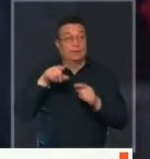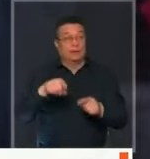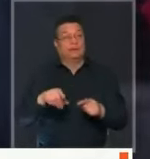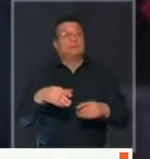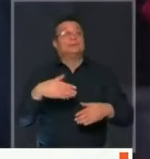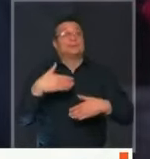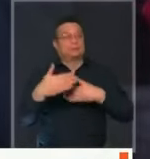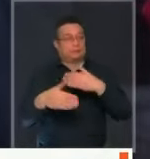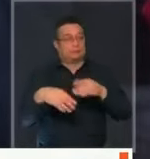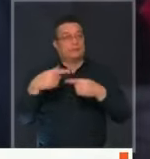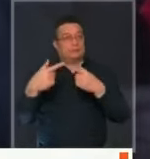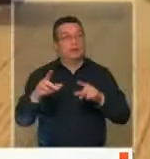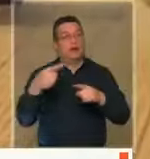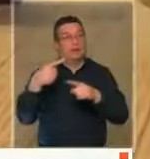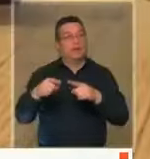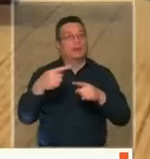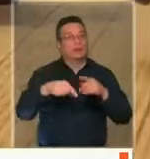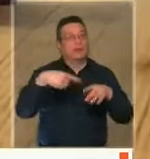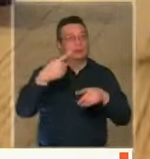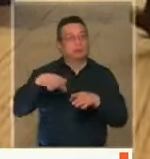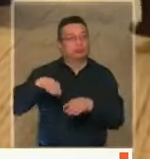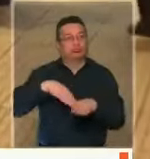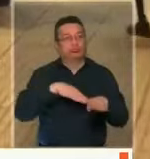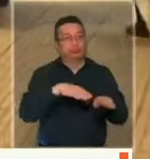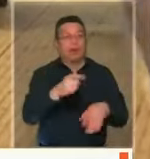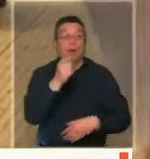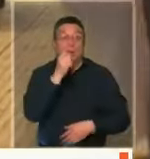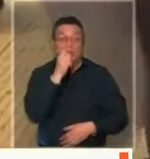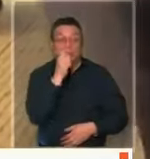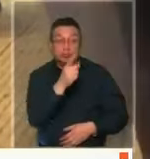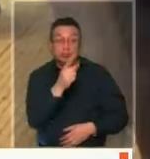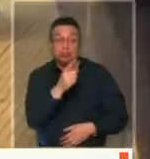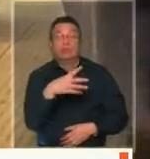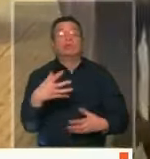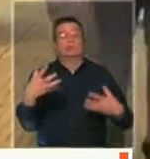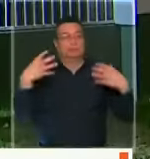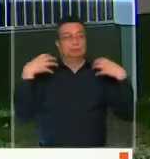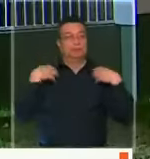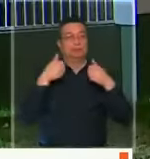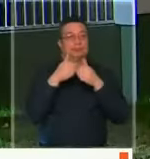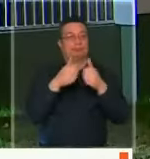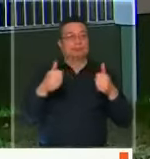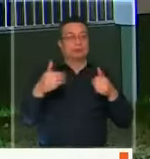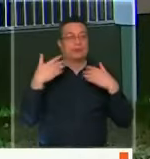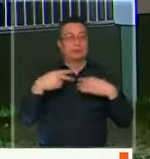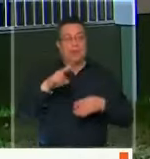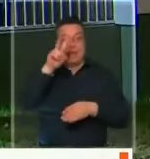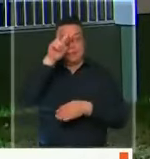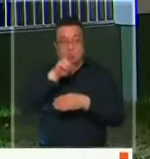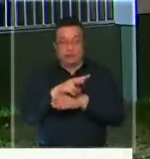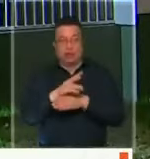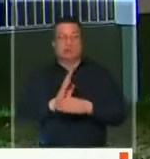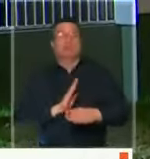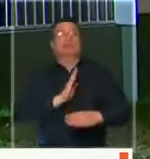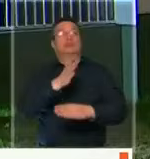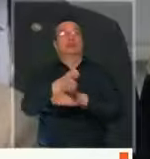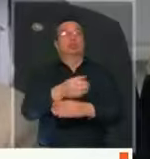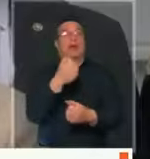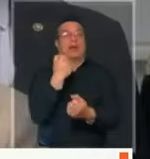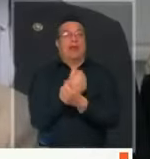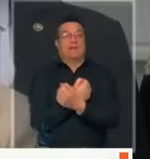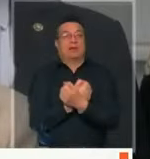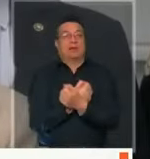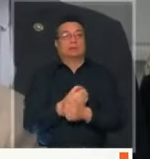adelante por distintas cuadras. La denuncia de lo ocurrido llegaría a manos de autoridades después de que un testigo concurriera a carabineros.